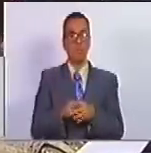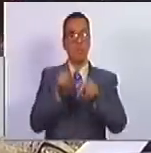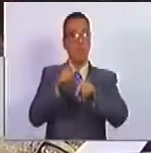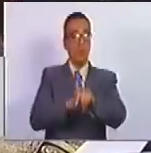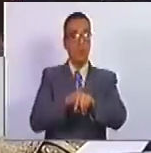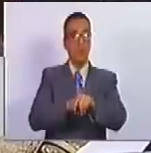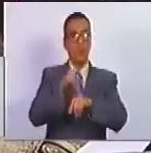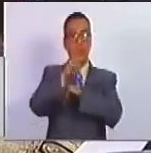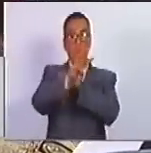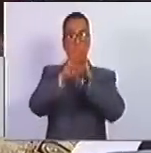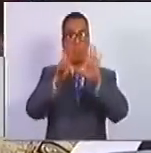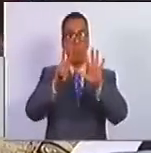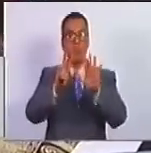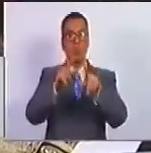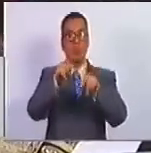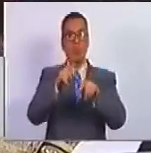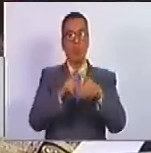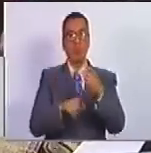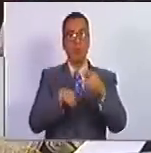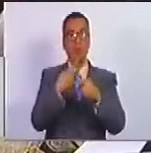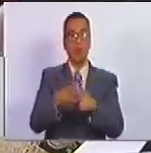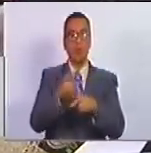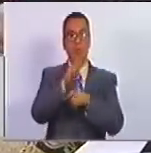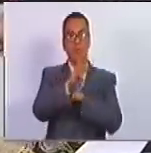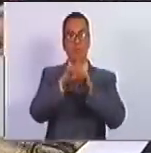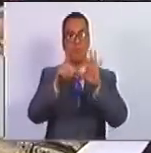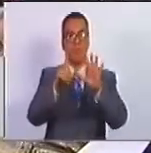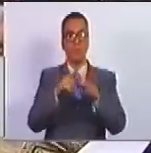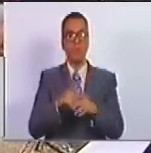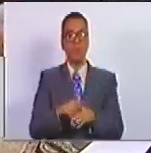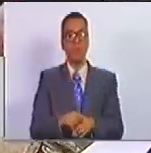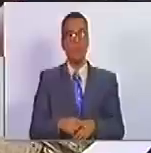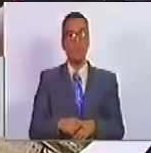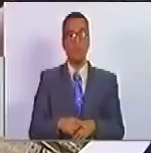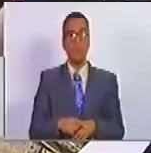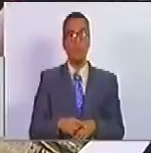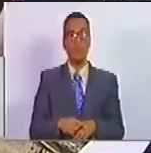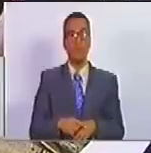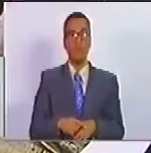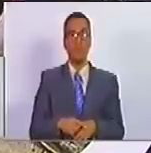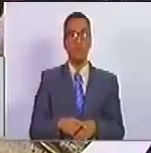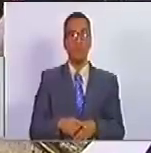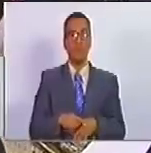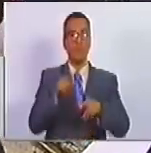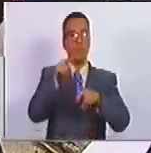en el 47 y vamos al 46, ¿verdad? Perdón,